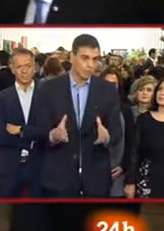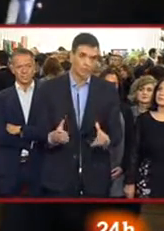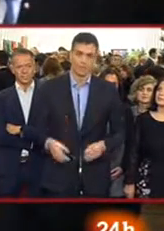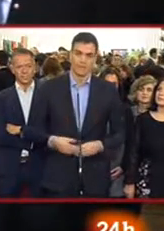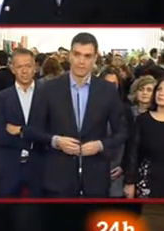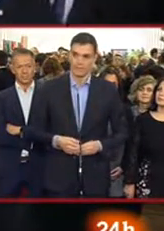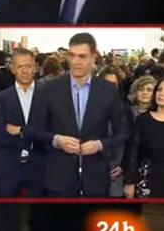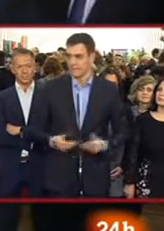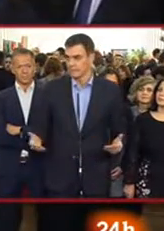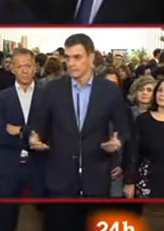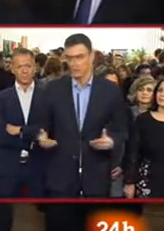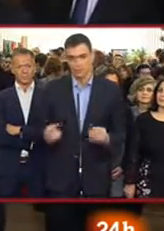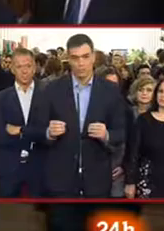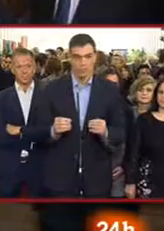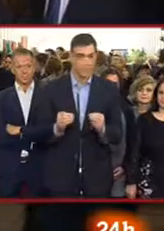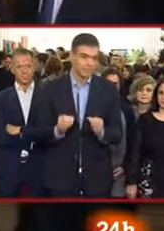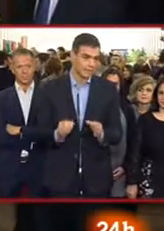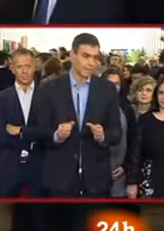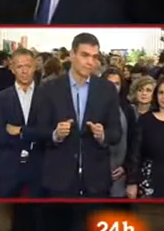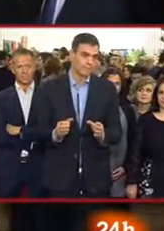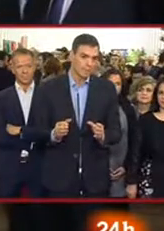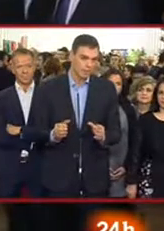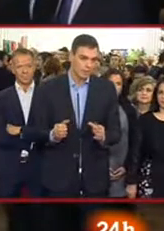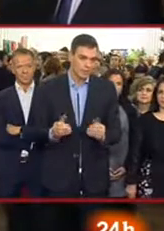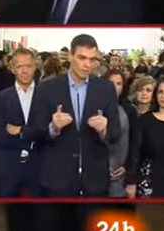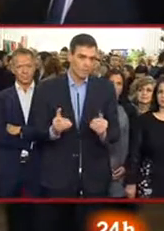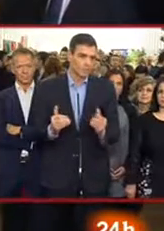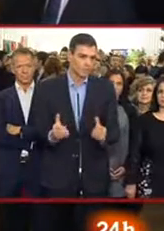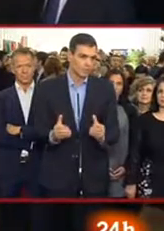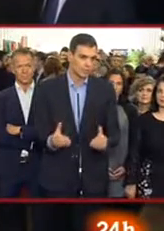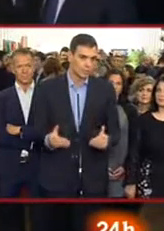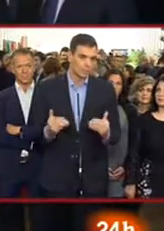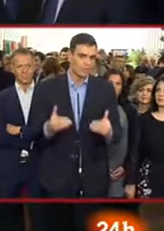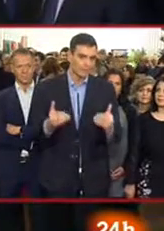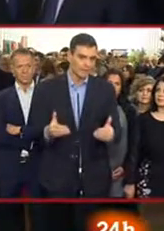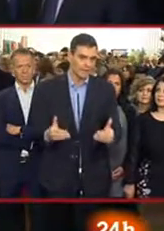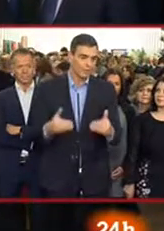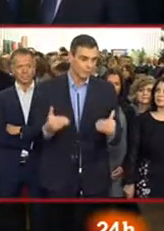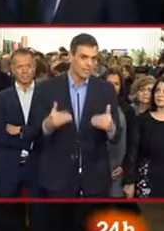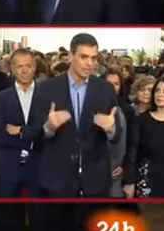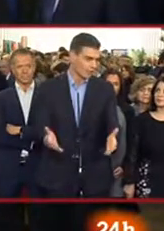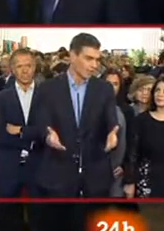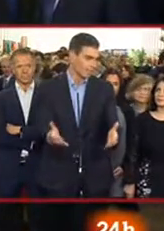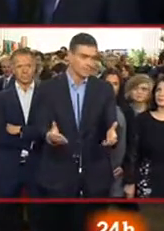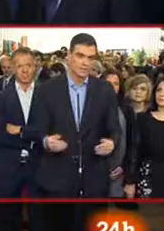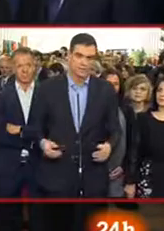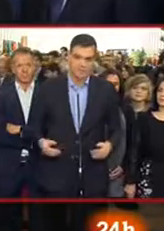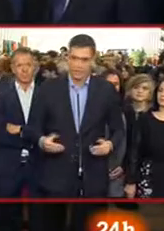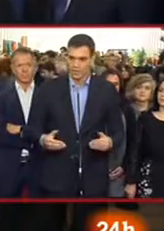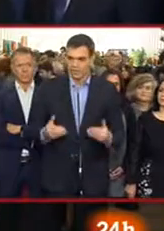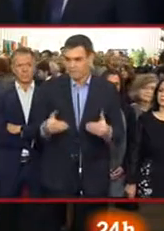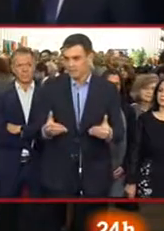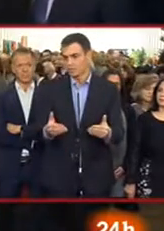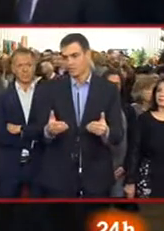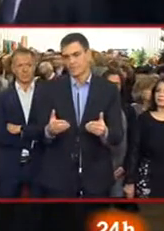importante hoy, en el aniversario de la Constitución, reivindicar que lo que defiende el Partido Socialista es un proyecto de regeneración política nacional, que